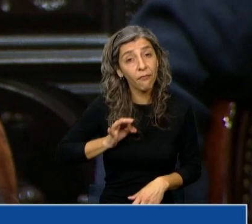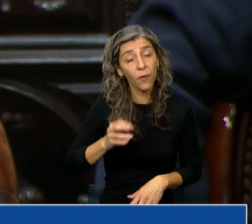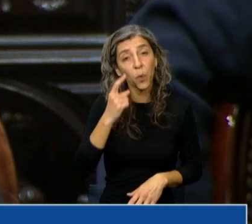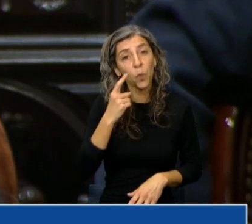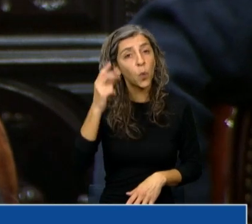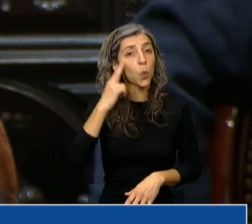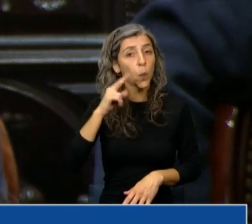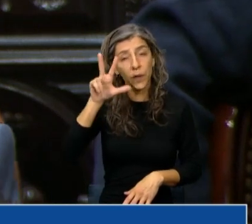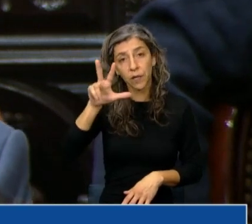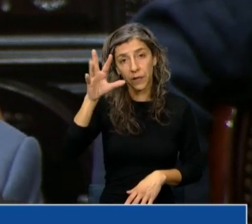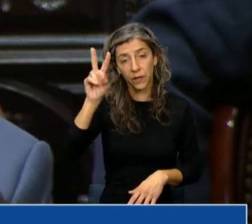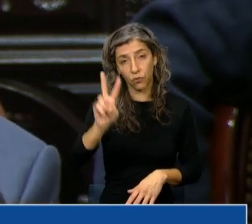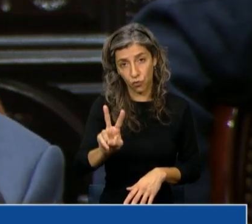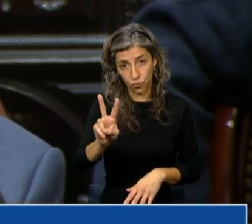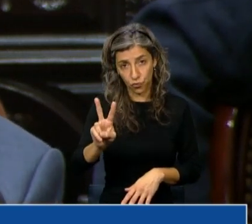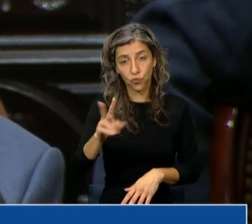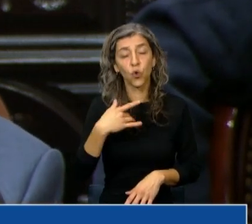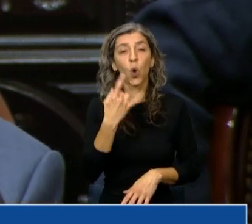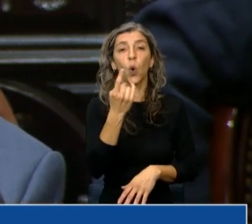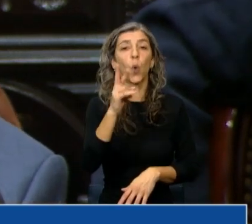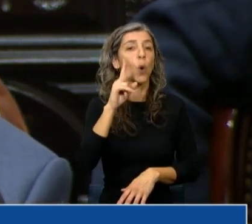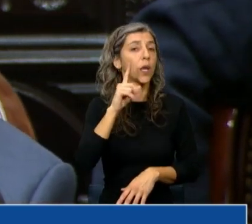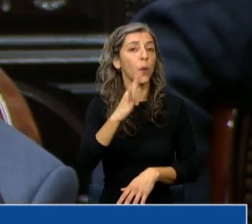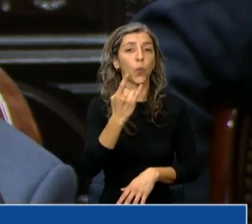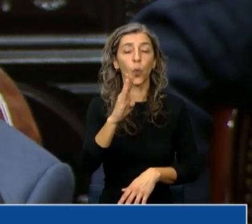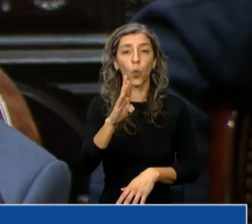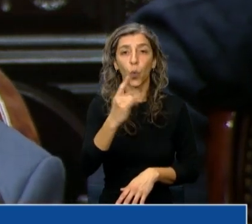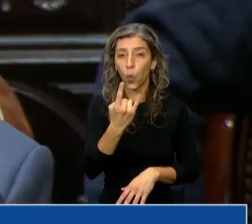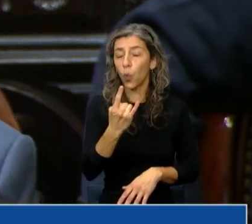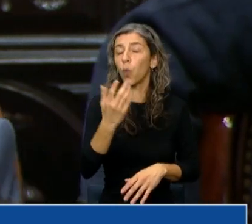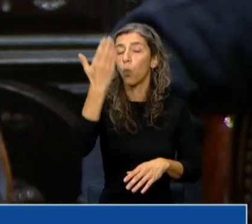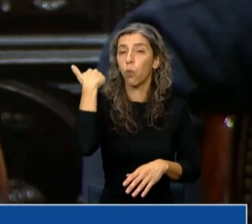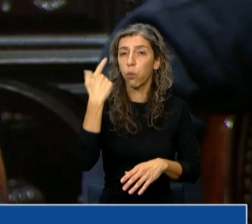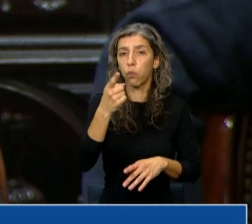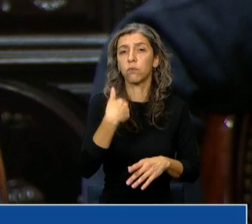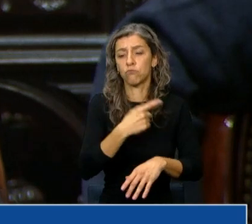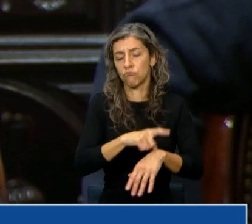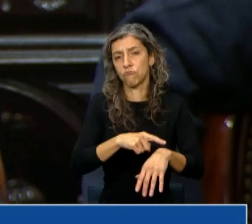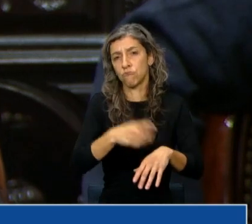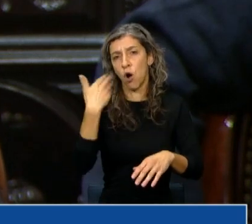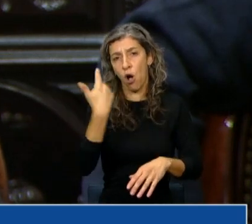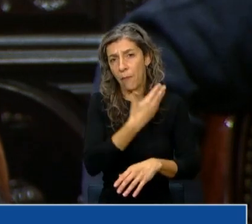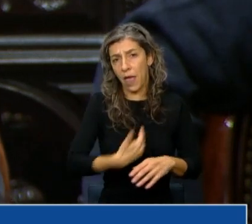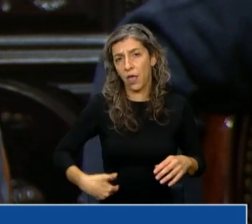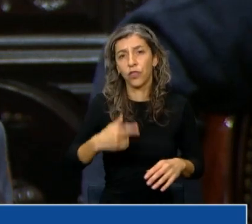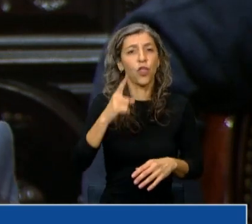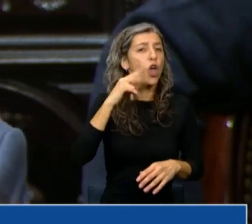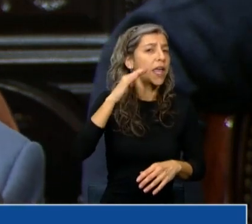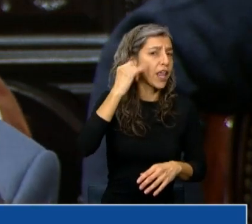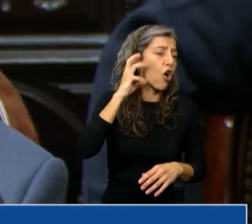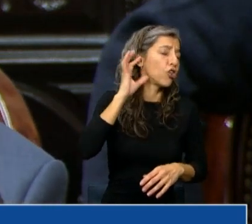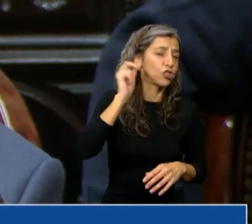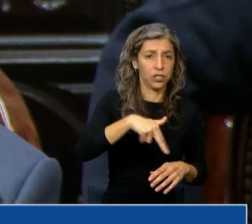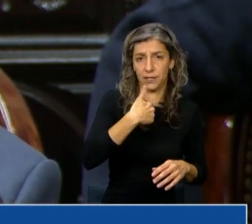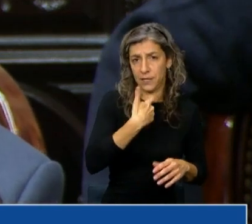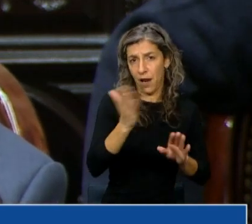dictador Uriburu, luego de derrocar al primer presidente electo de la historia sin fraude en la Argentina, que fue Hipólito Yrigoyen, a